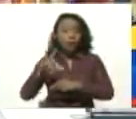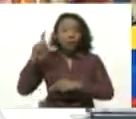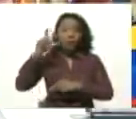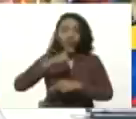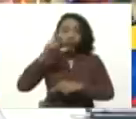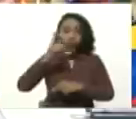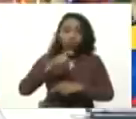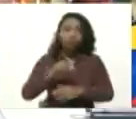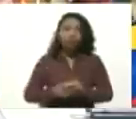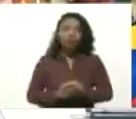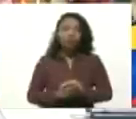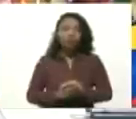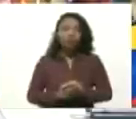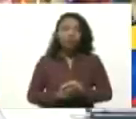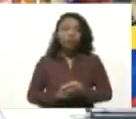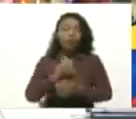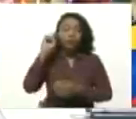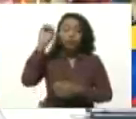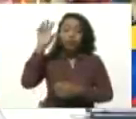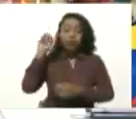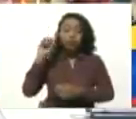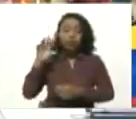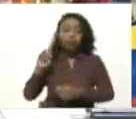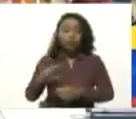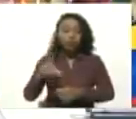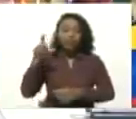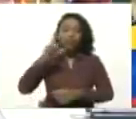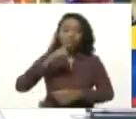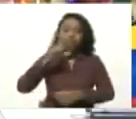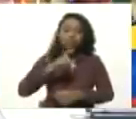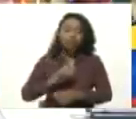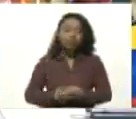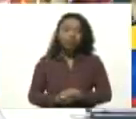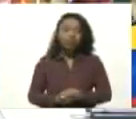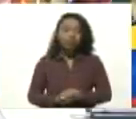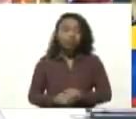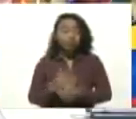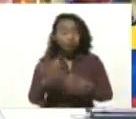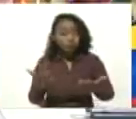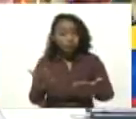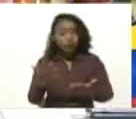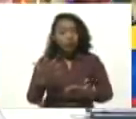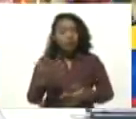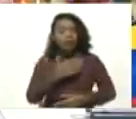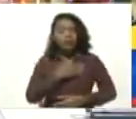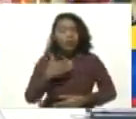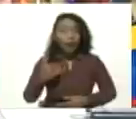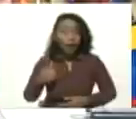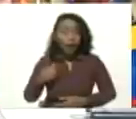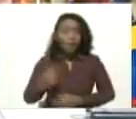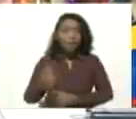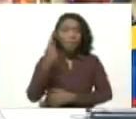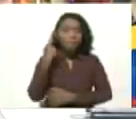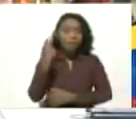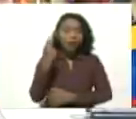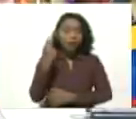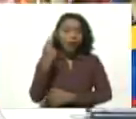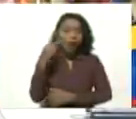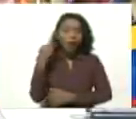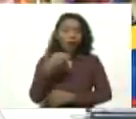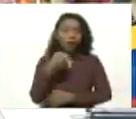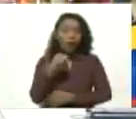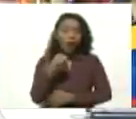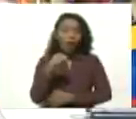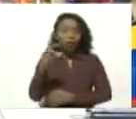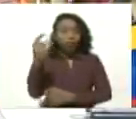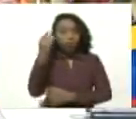necesidad. El semáforo es una necesidad y aspiro que el 1 de noviembre, el